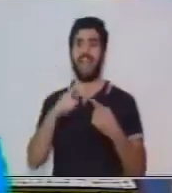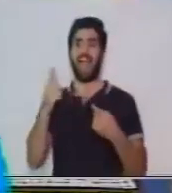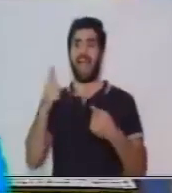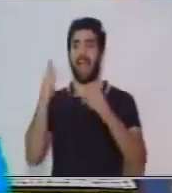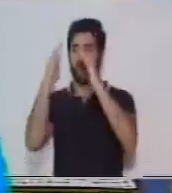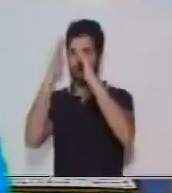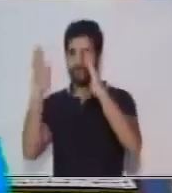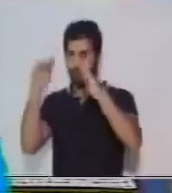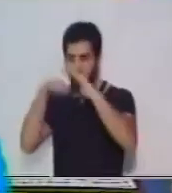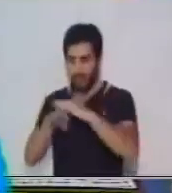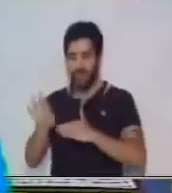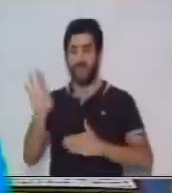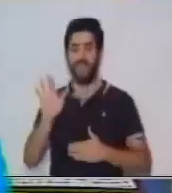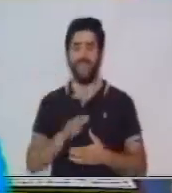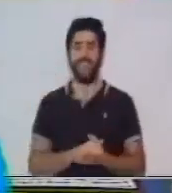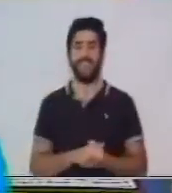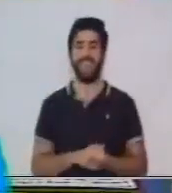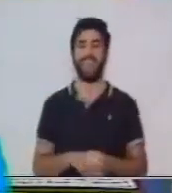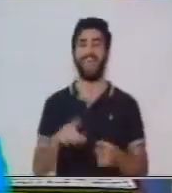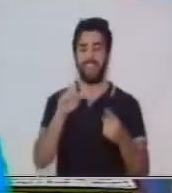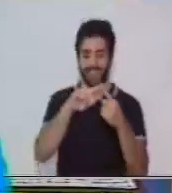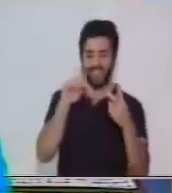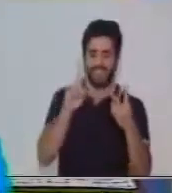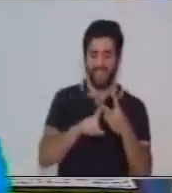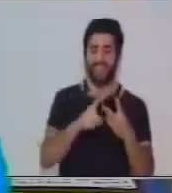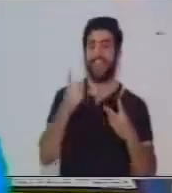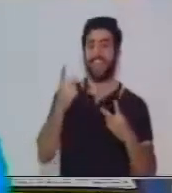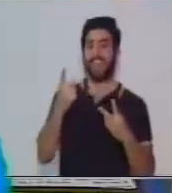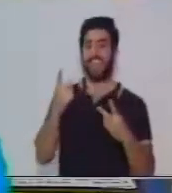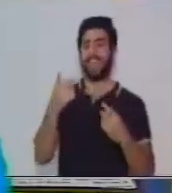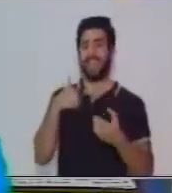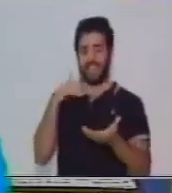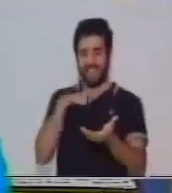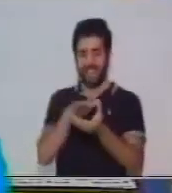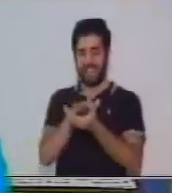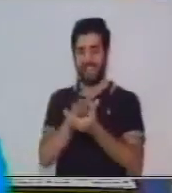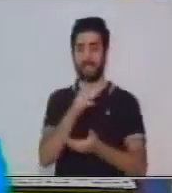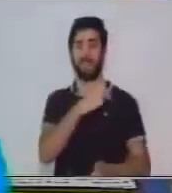los 7 enanos. La Cenicienta.